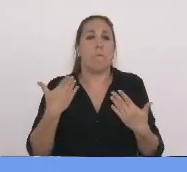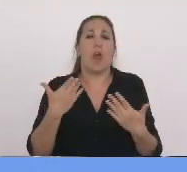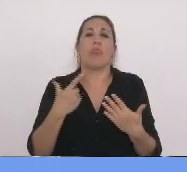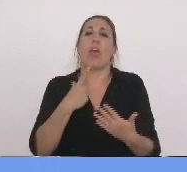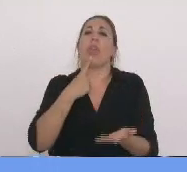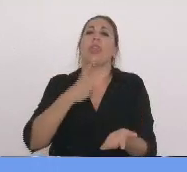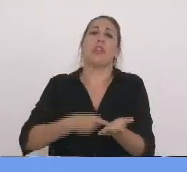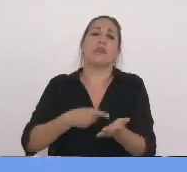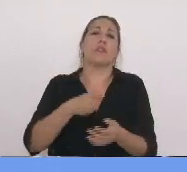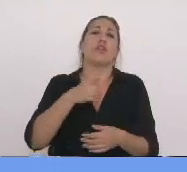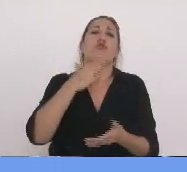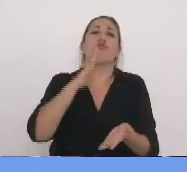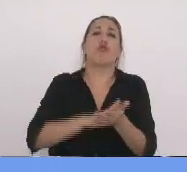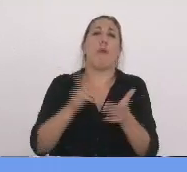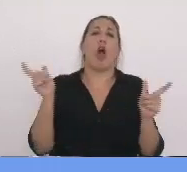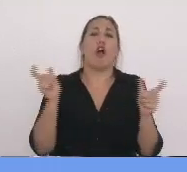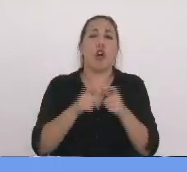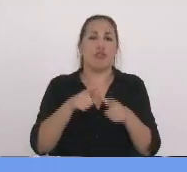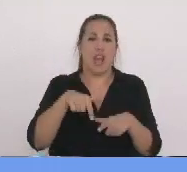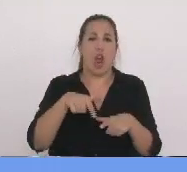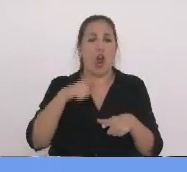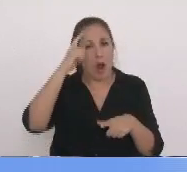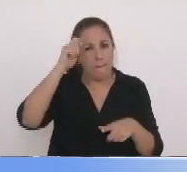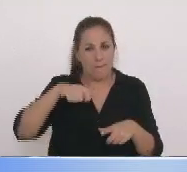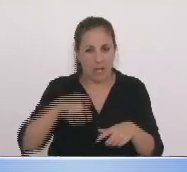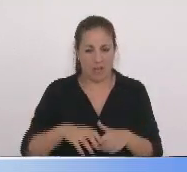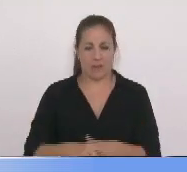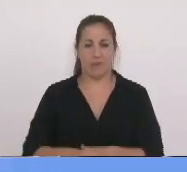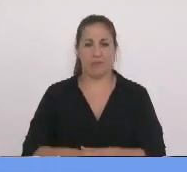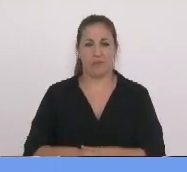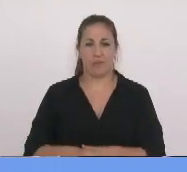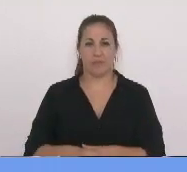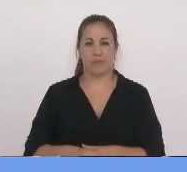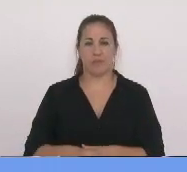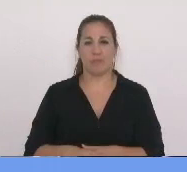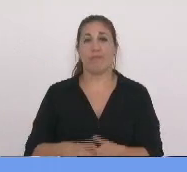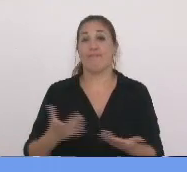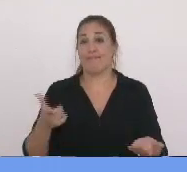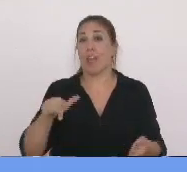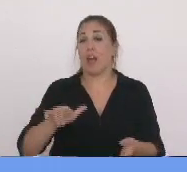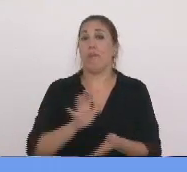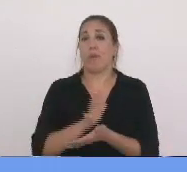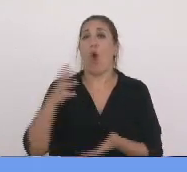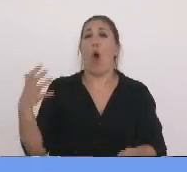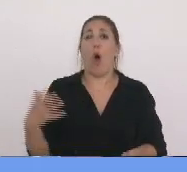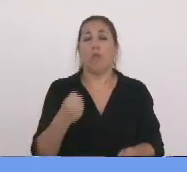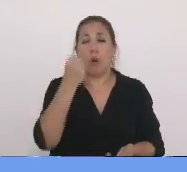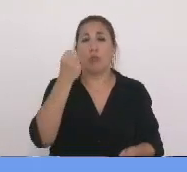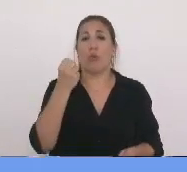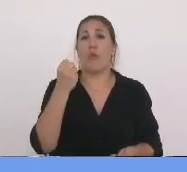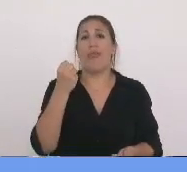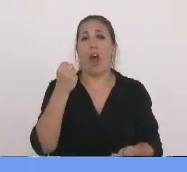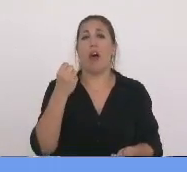el consejo de la magistratura y nos brinda decía una oportunidad como bien se dijo se dijo aquí